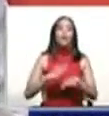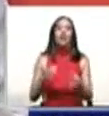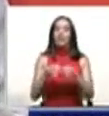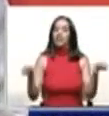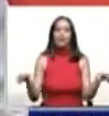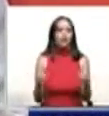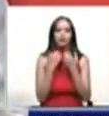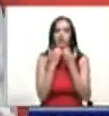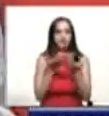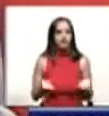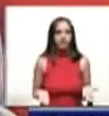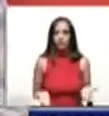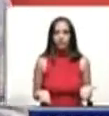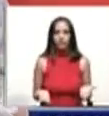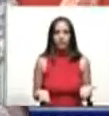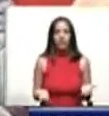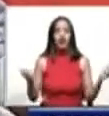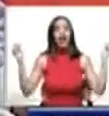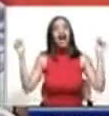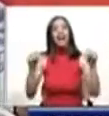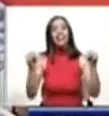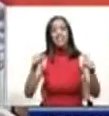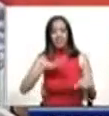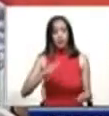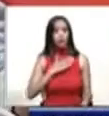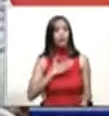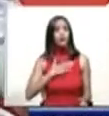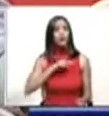estamos. Pues aquí los que estamos somos nosotros,